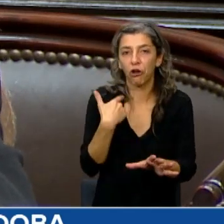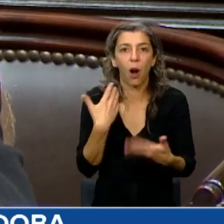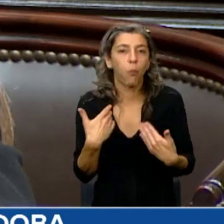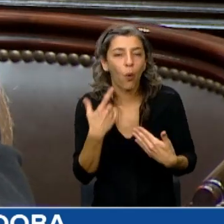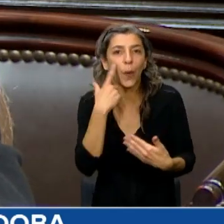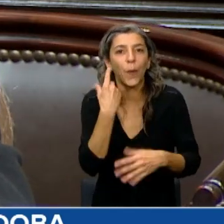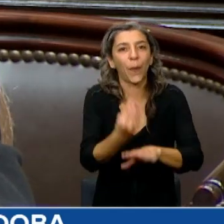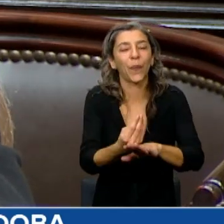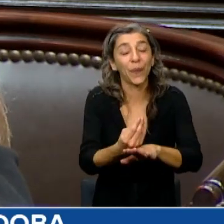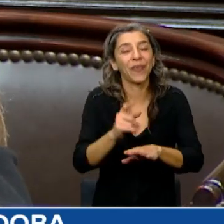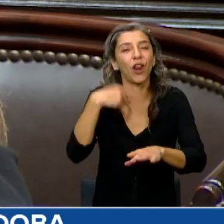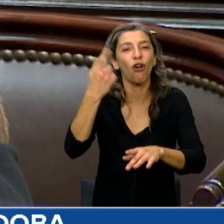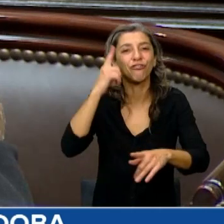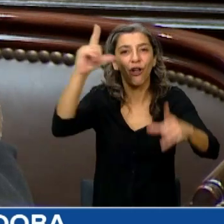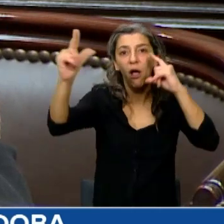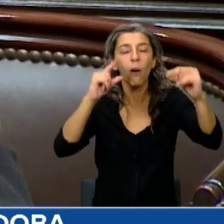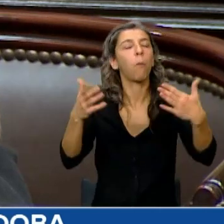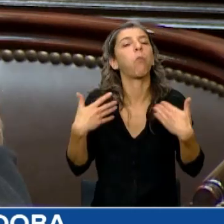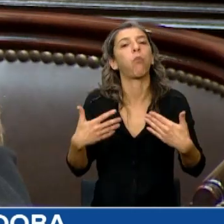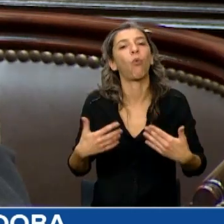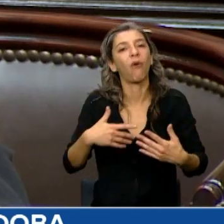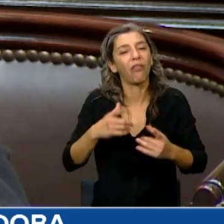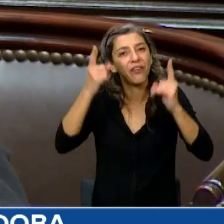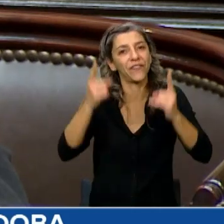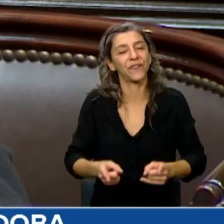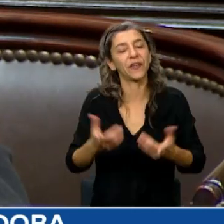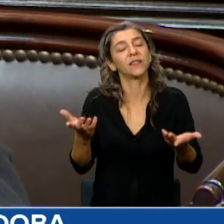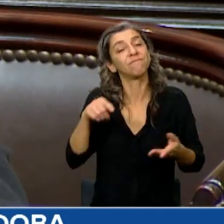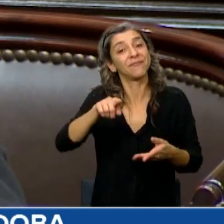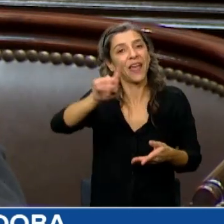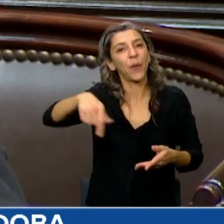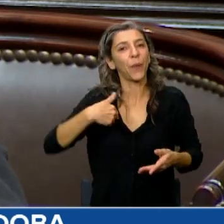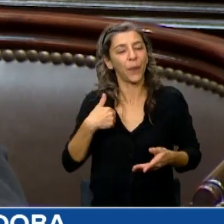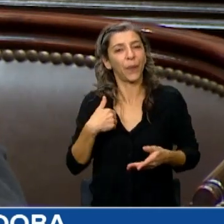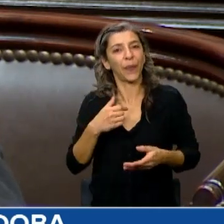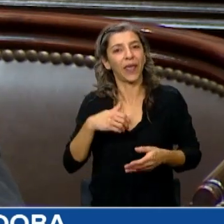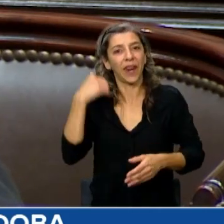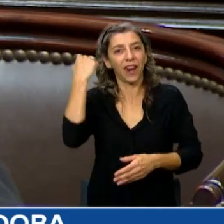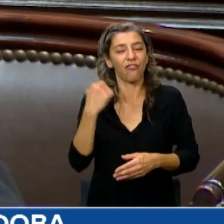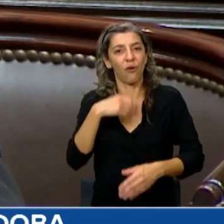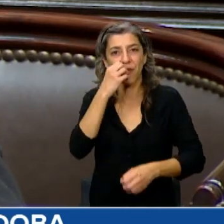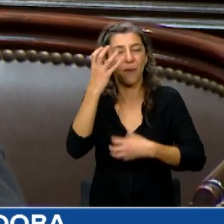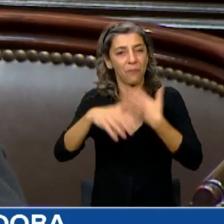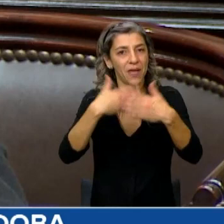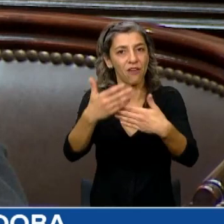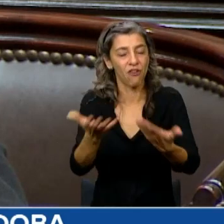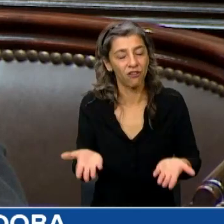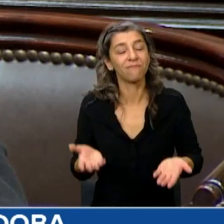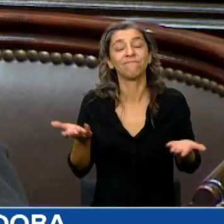Por ende, esta producción o esta economía regional tiene un alto potencial de